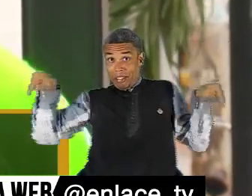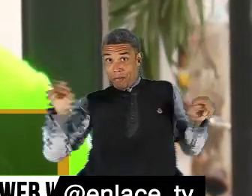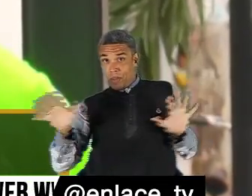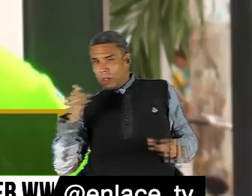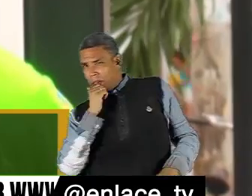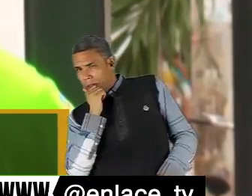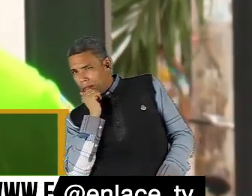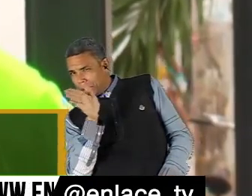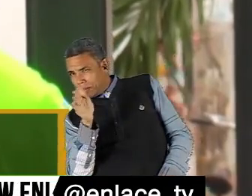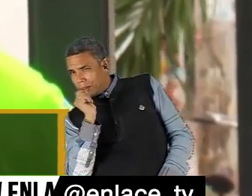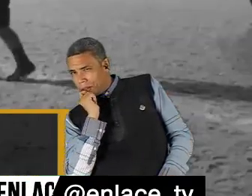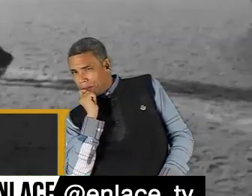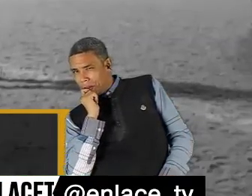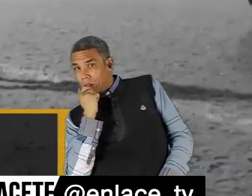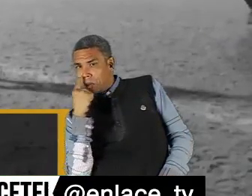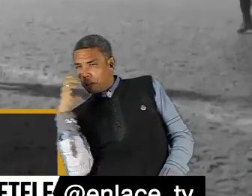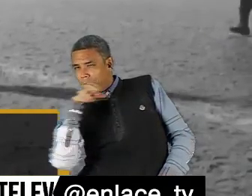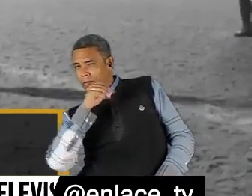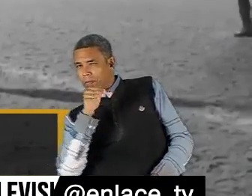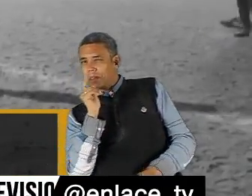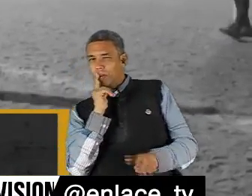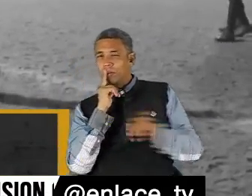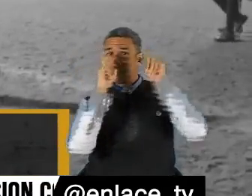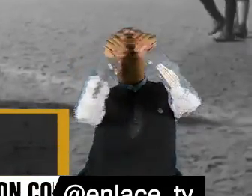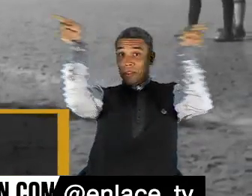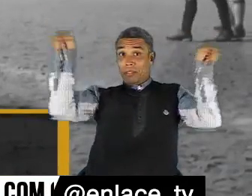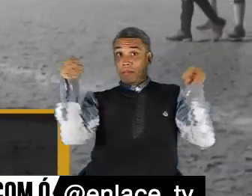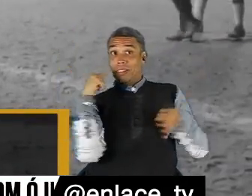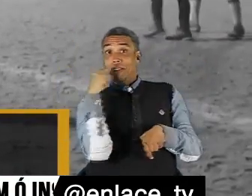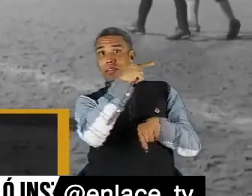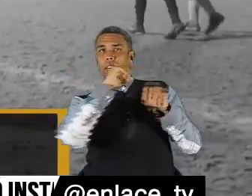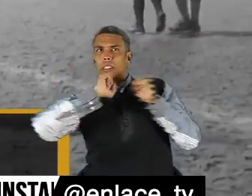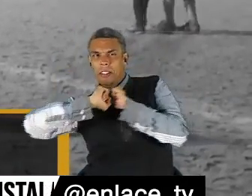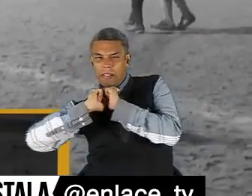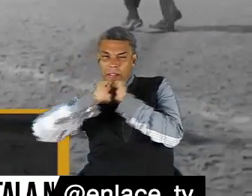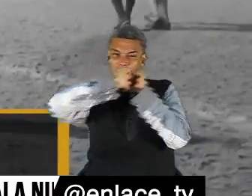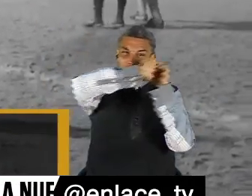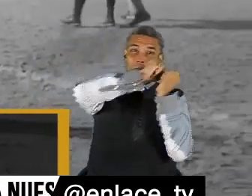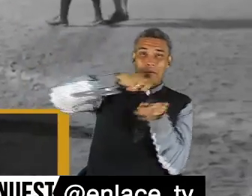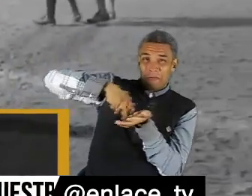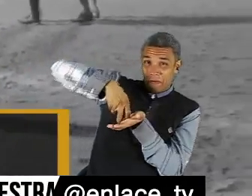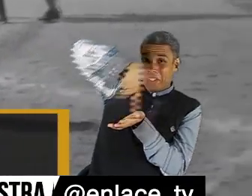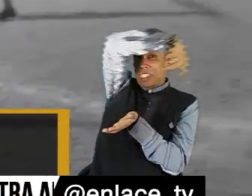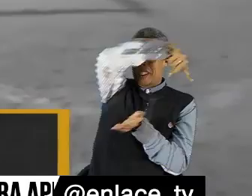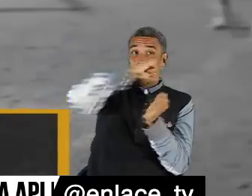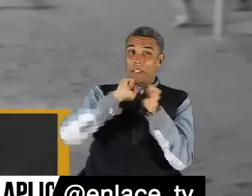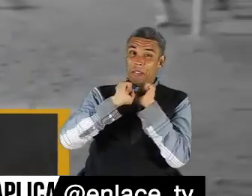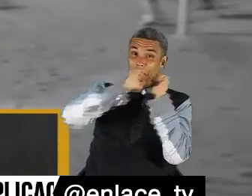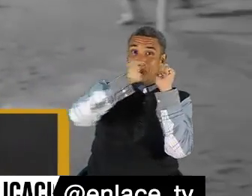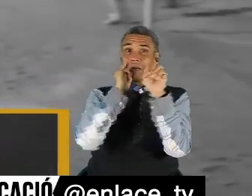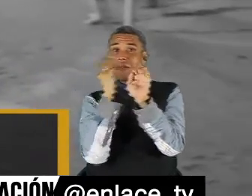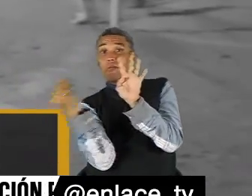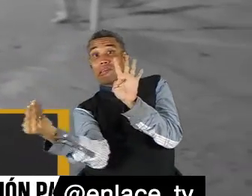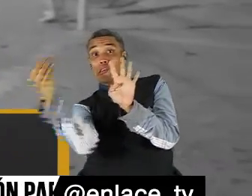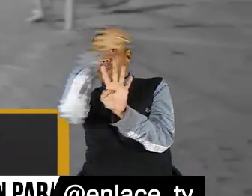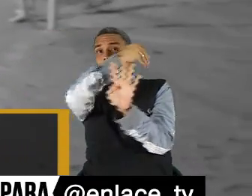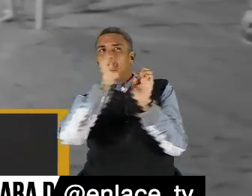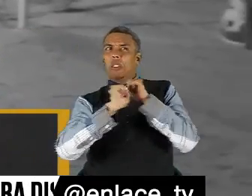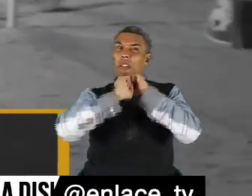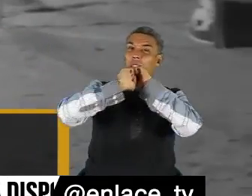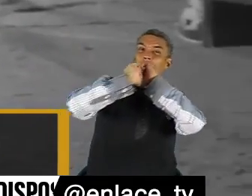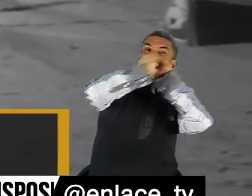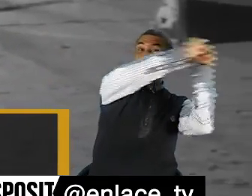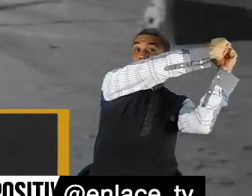me salió precisa y volé hacia el palo izquierdo y caí con ella y ambas tribunas me brindaron un